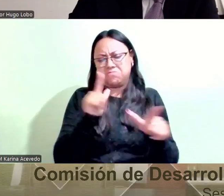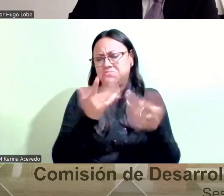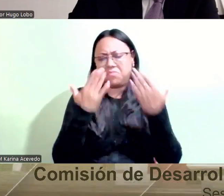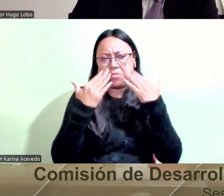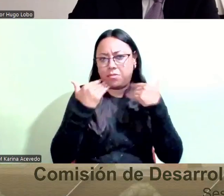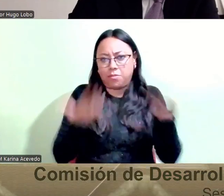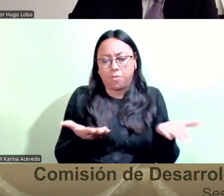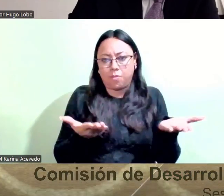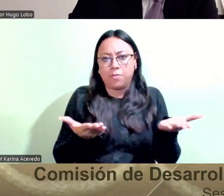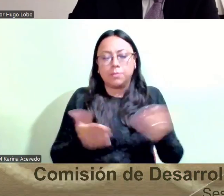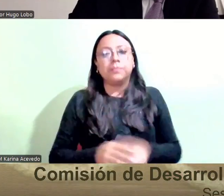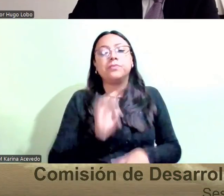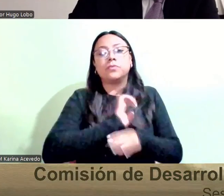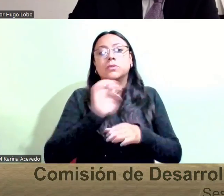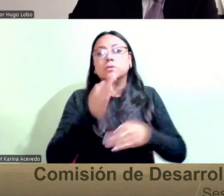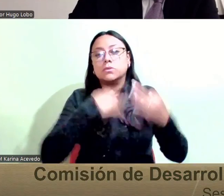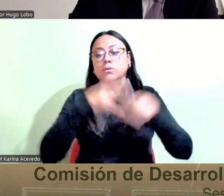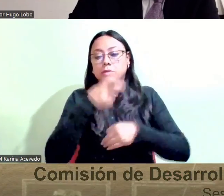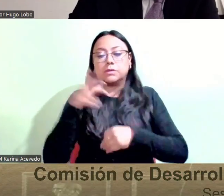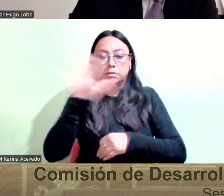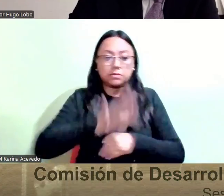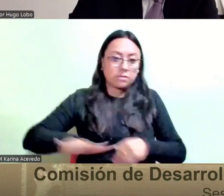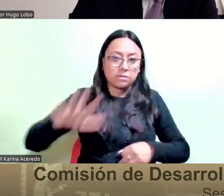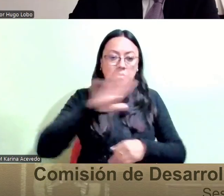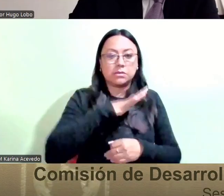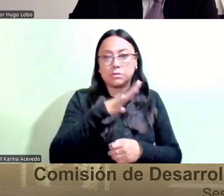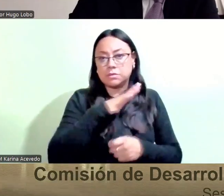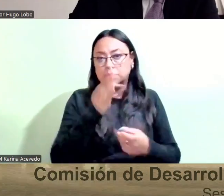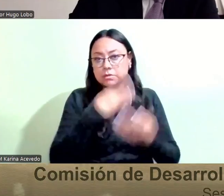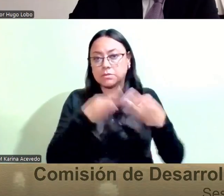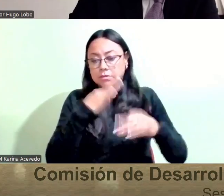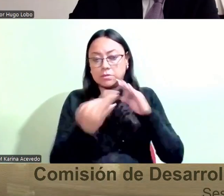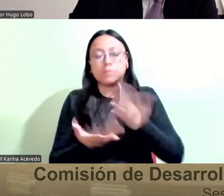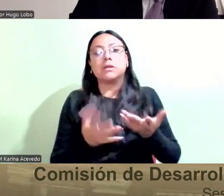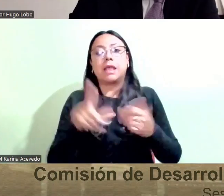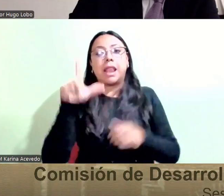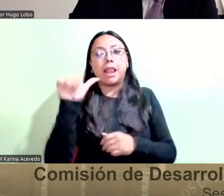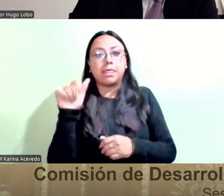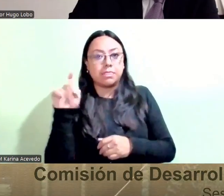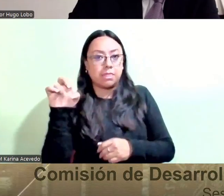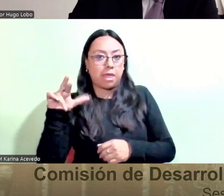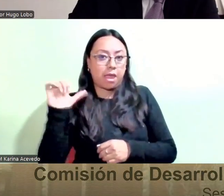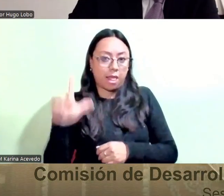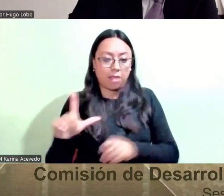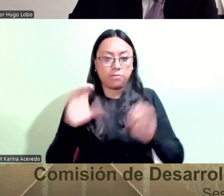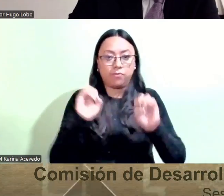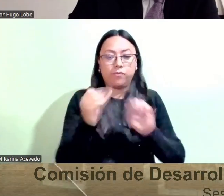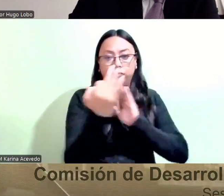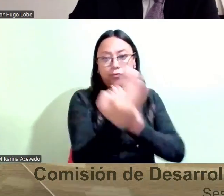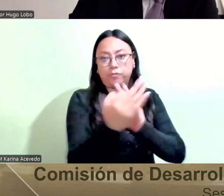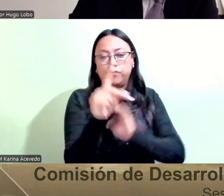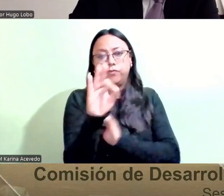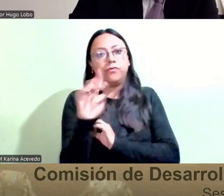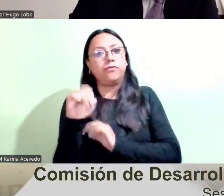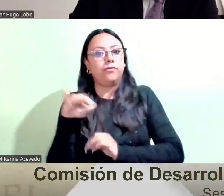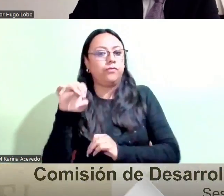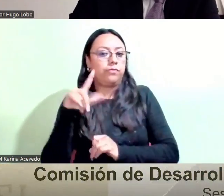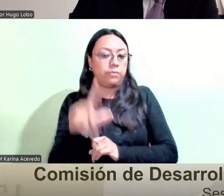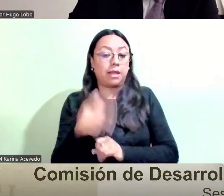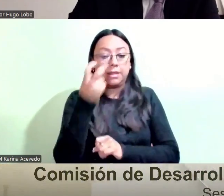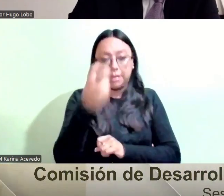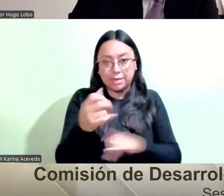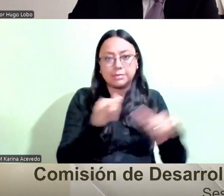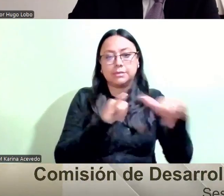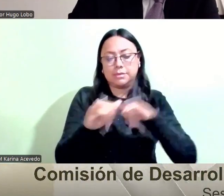disminución de las áreas que corresponden a las restricciones frontales y laterales que aplican al inmueble objeto de la iniciativa. En virtud de lo